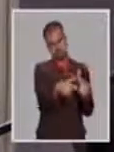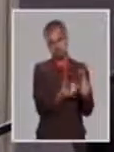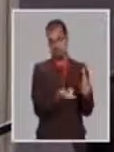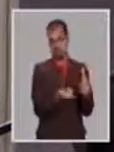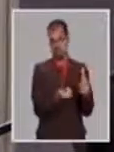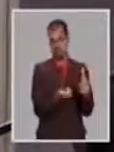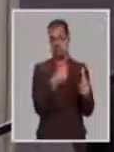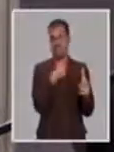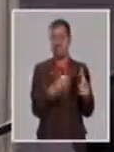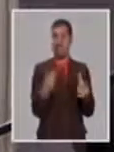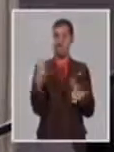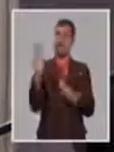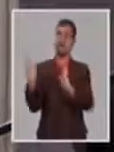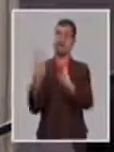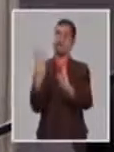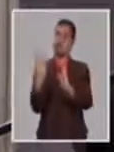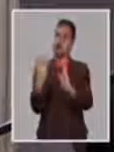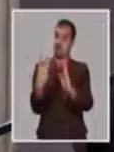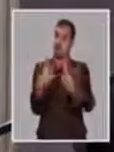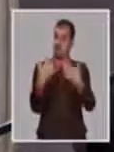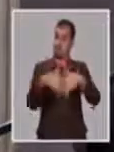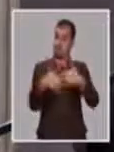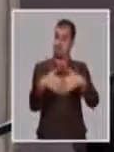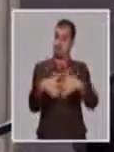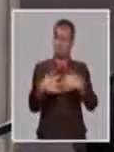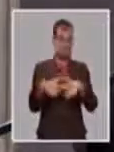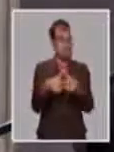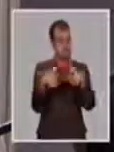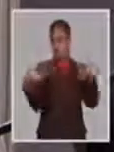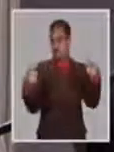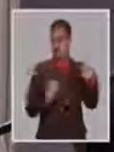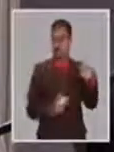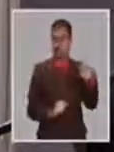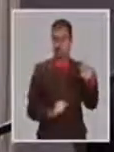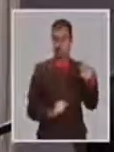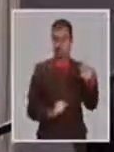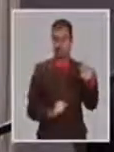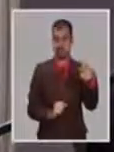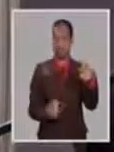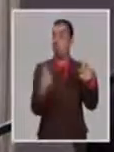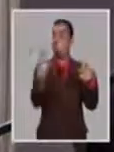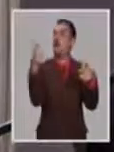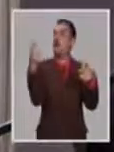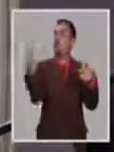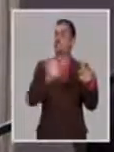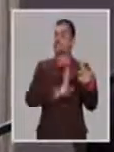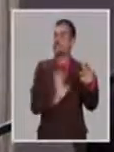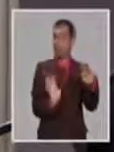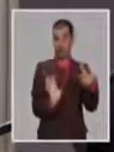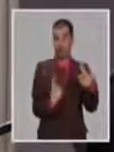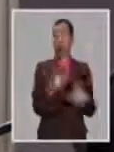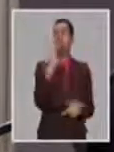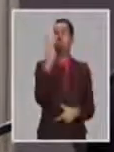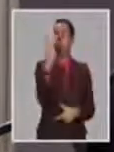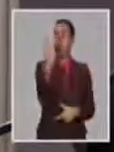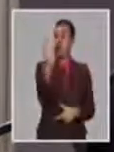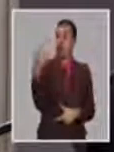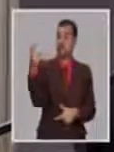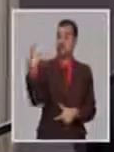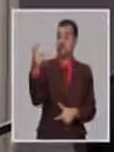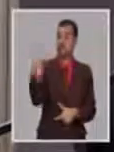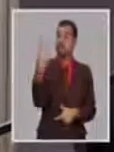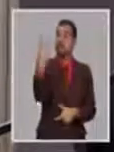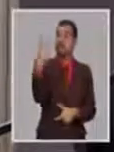de dosis que usted necesita para un fase 3, donde además tiene que ir con más de un lote productivo, porque también son exigencias